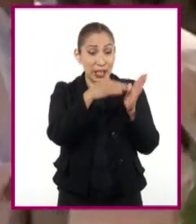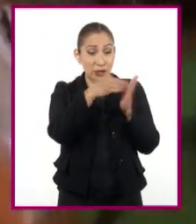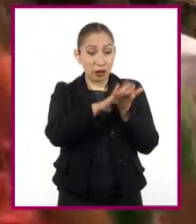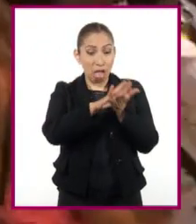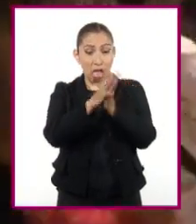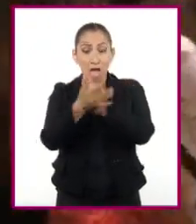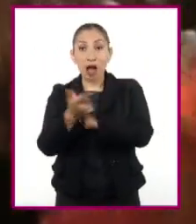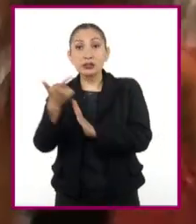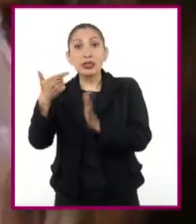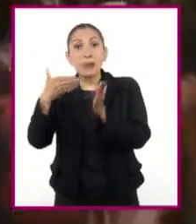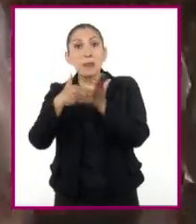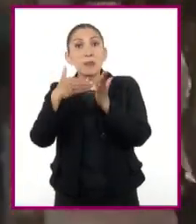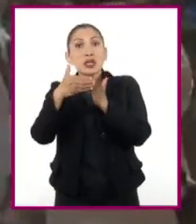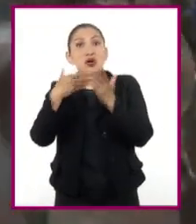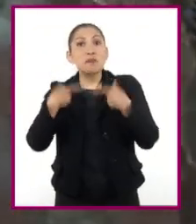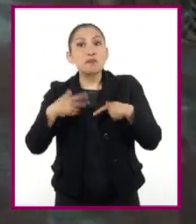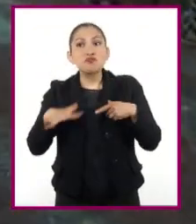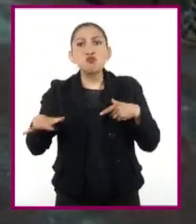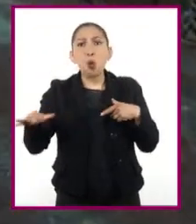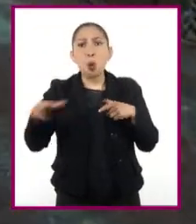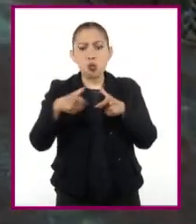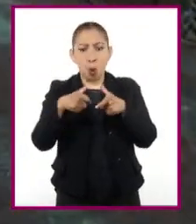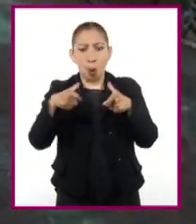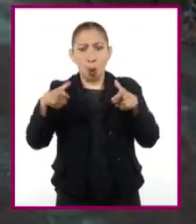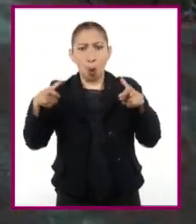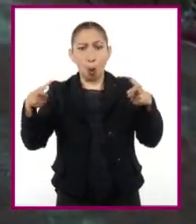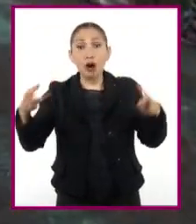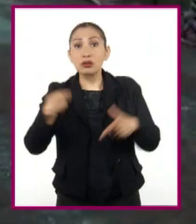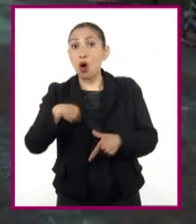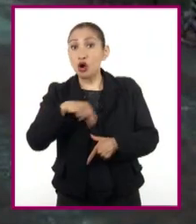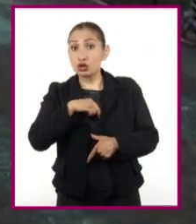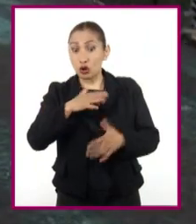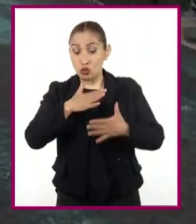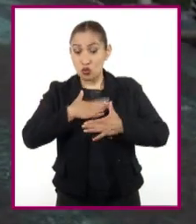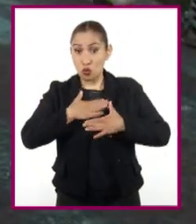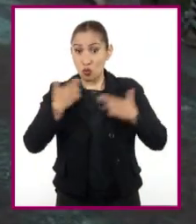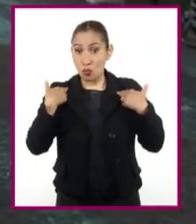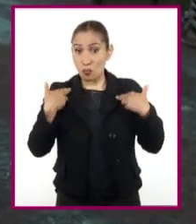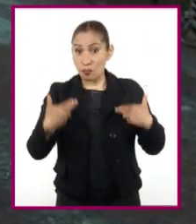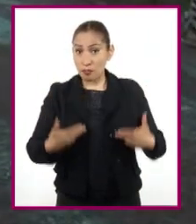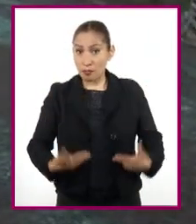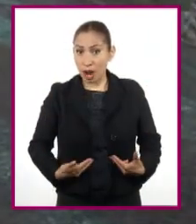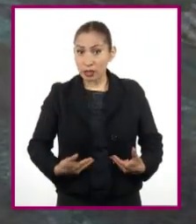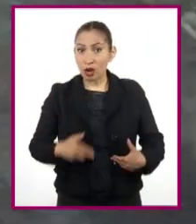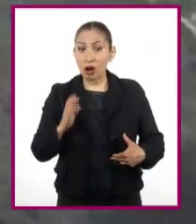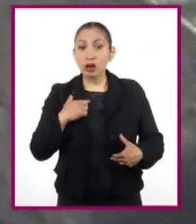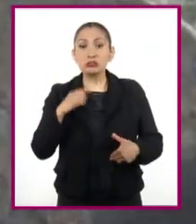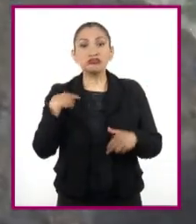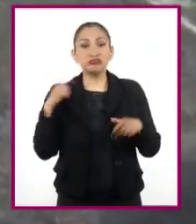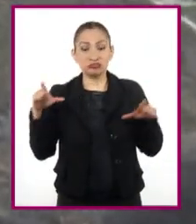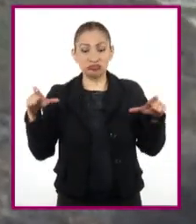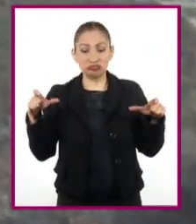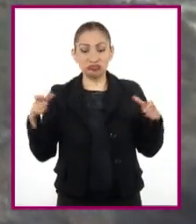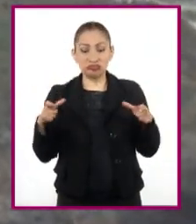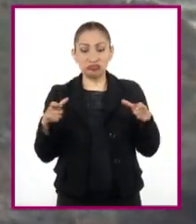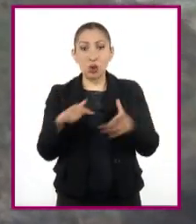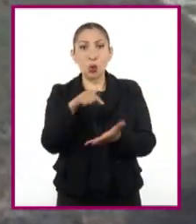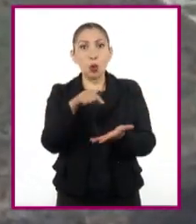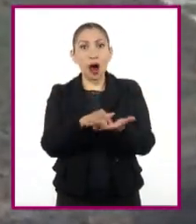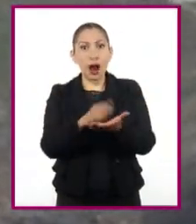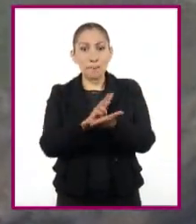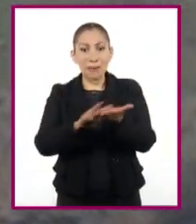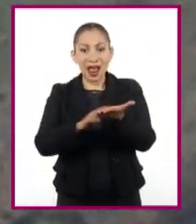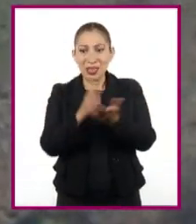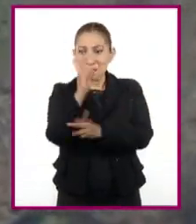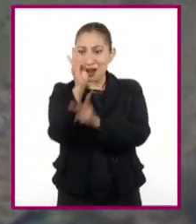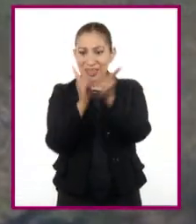a 7.000 millones de individuos. Nosotros, los humanos, hemos reducido las grandes áreas naturales del planeta